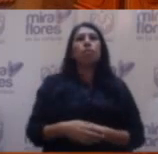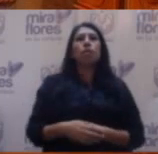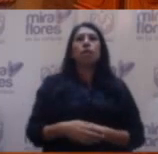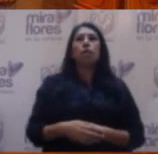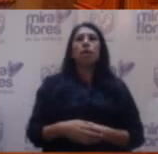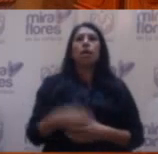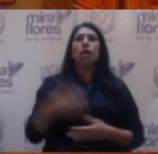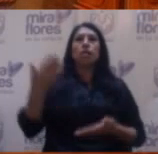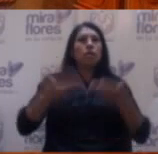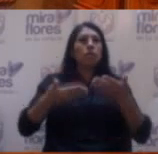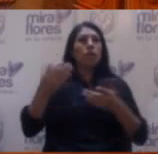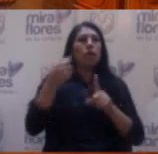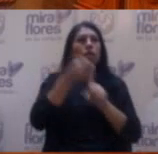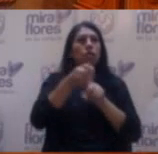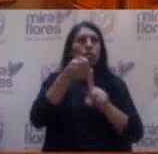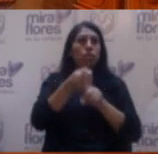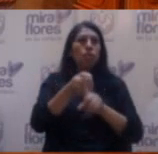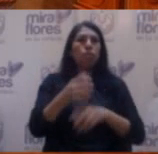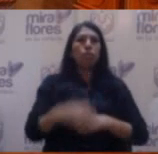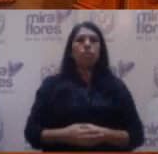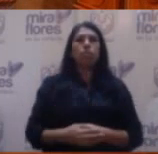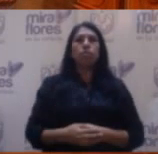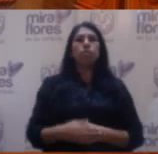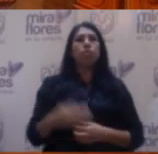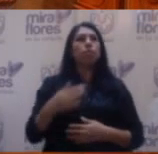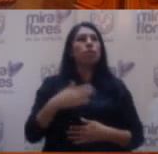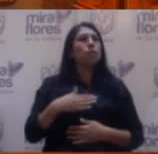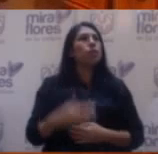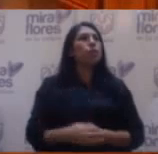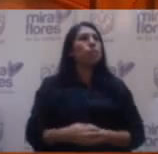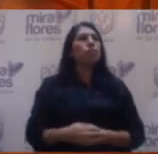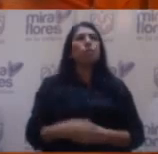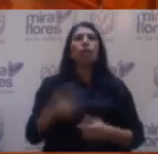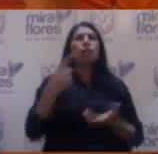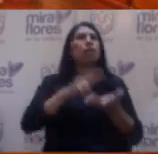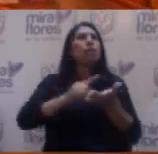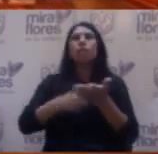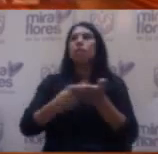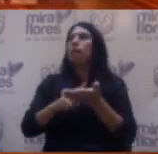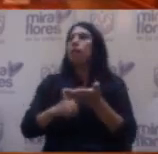naturaleza estrictamente humanitaria. Al debate.